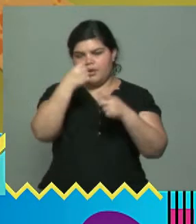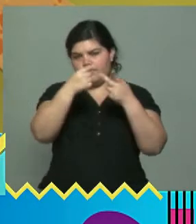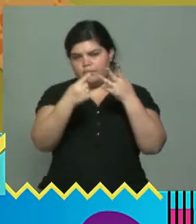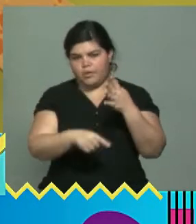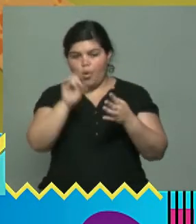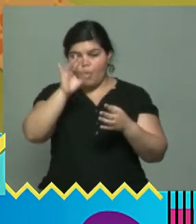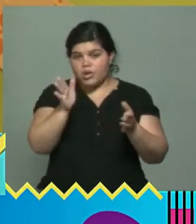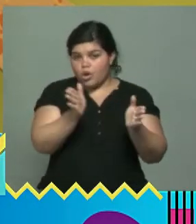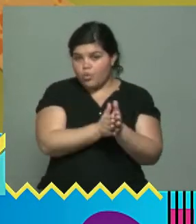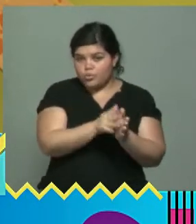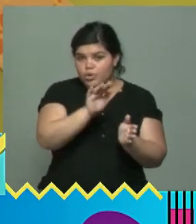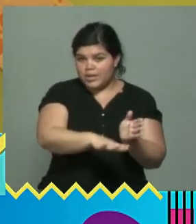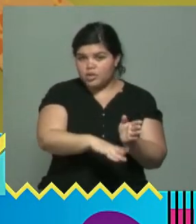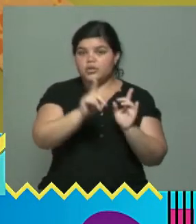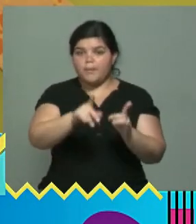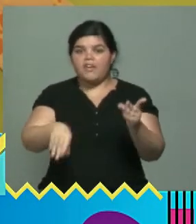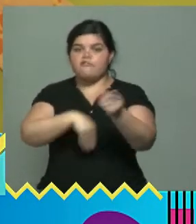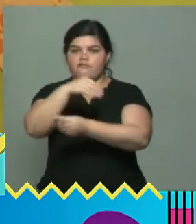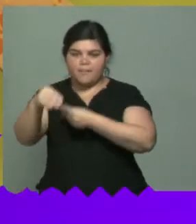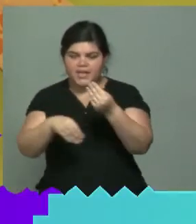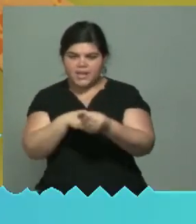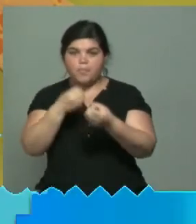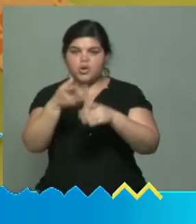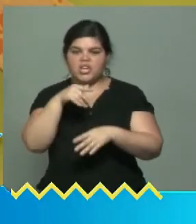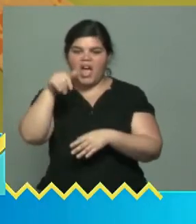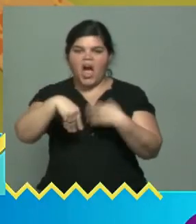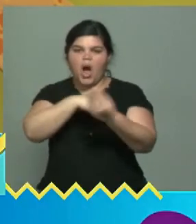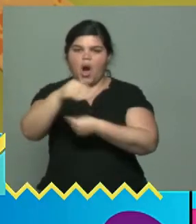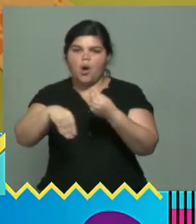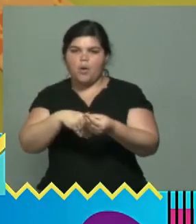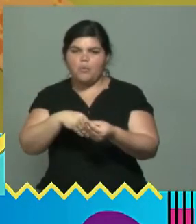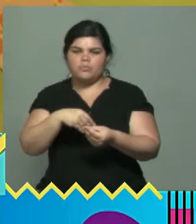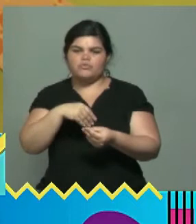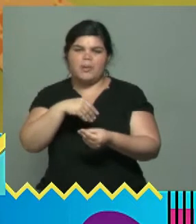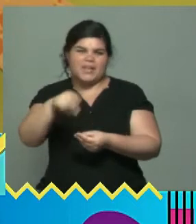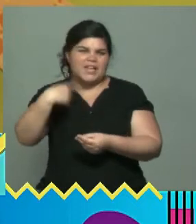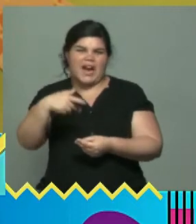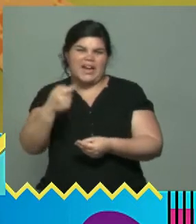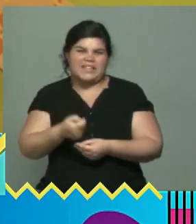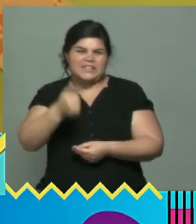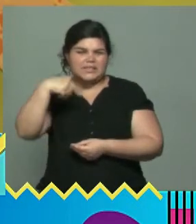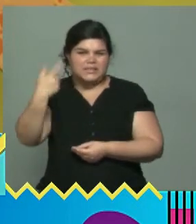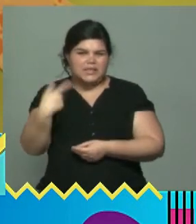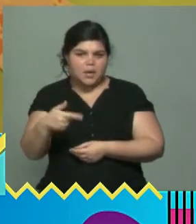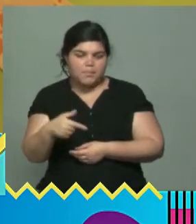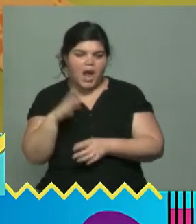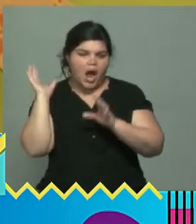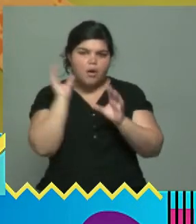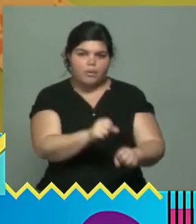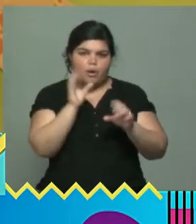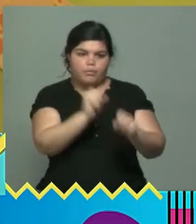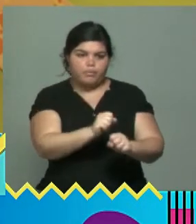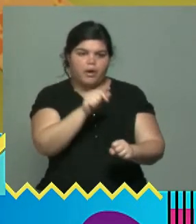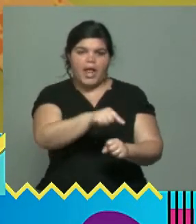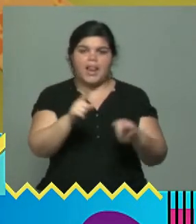con el niño, sino con la familia, porque quien comete ese maltrato o abuso en la mayoría de los casos es la familia, y es con ellos y con el vínculo que tiene esa